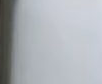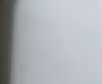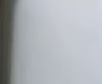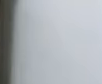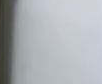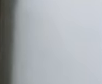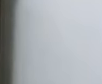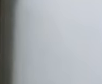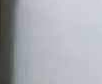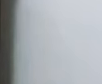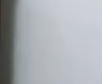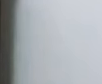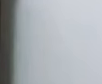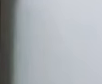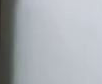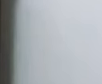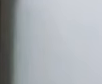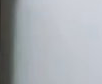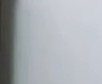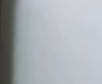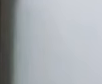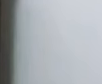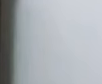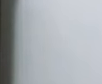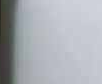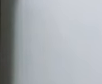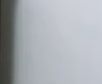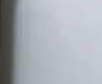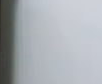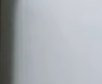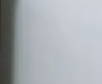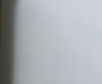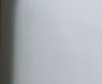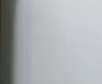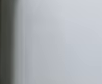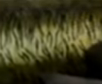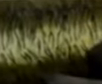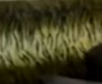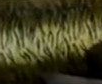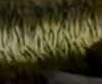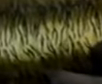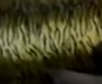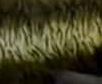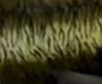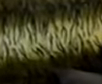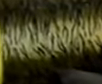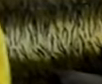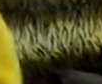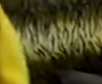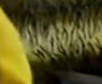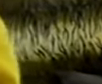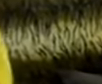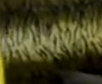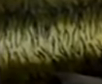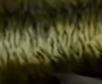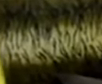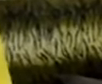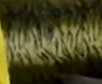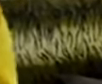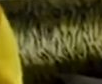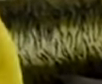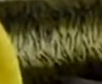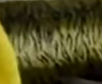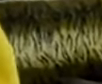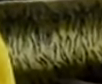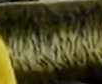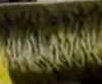Buenos días, lo viste el miércoles y hoy sábado te lo repetimos. Buenos días, y nos siguen acompañando los peques